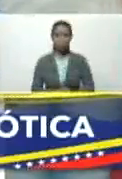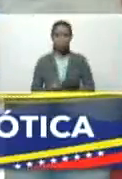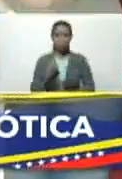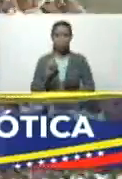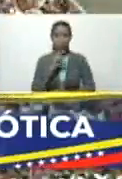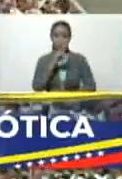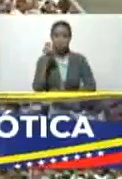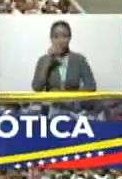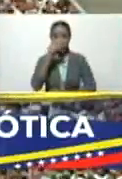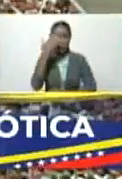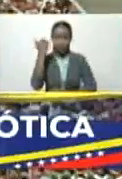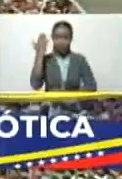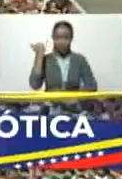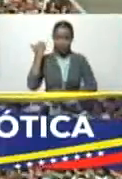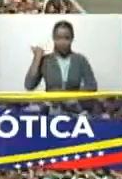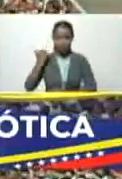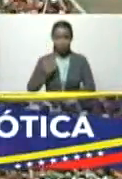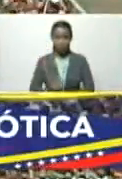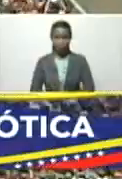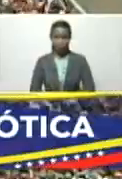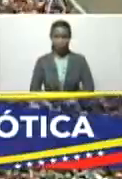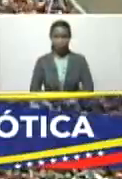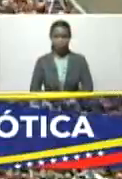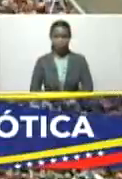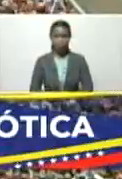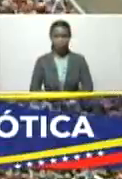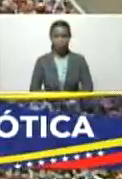200 años!